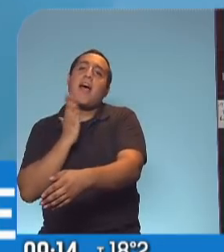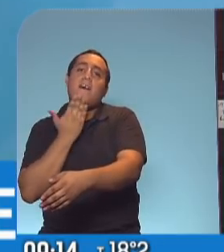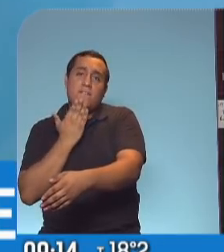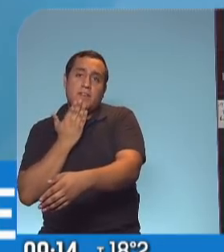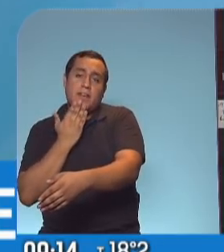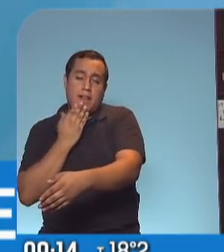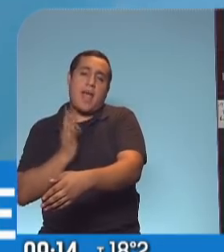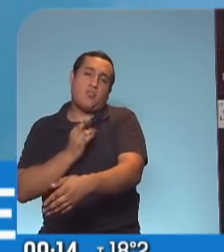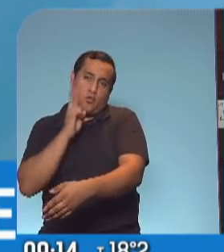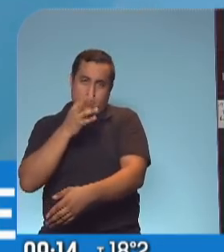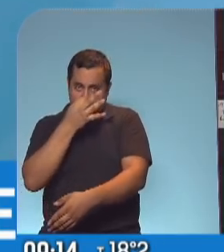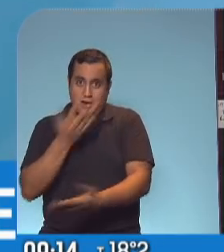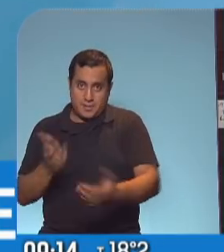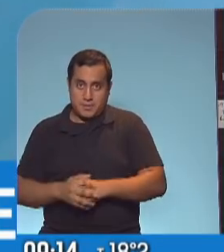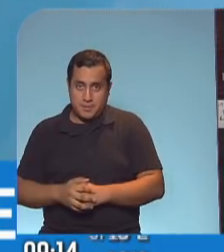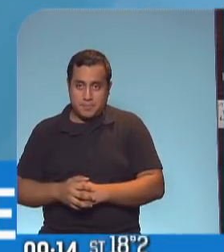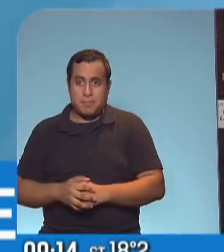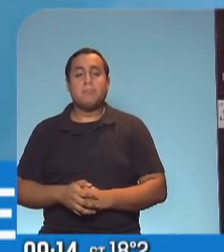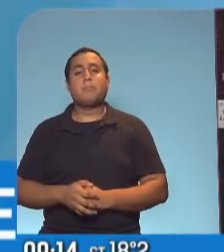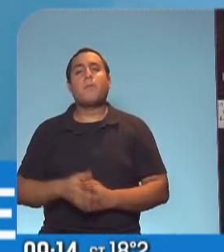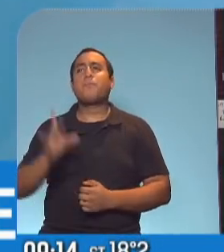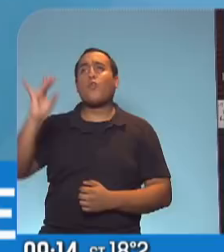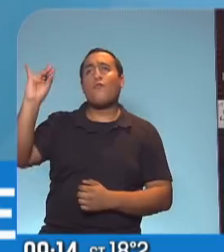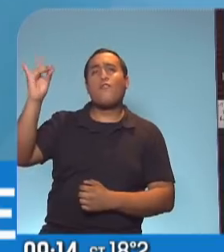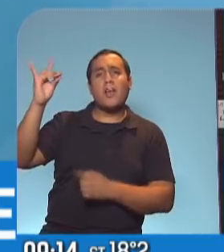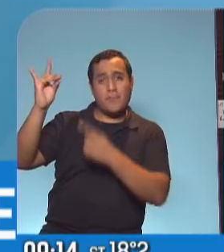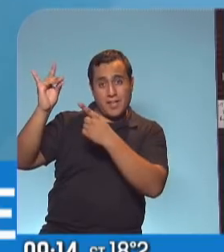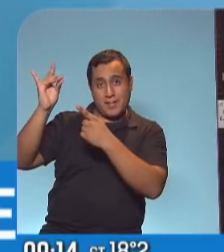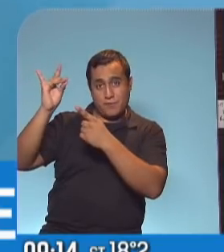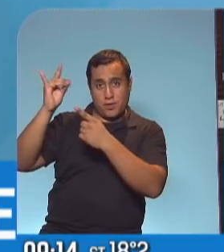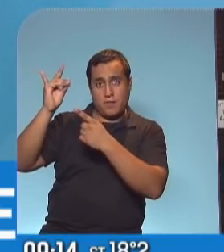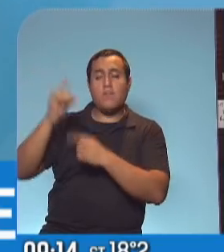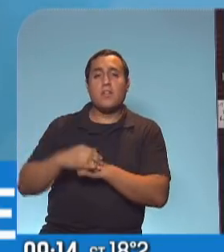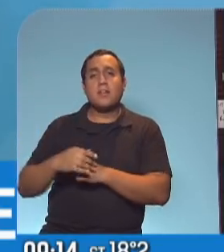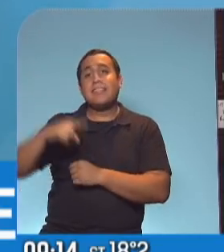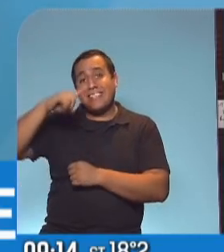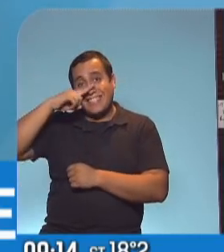de 2020. Bolivia ha notificado